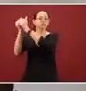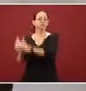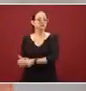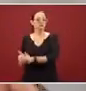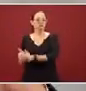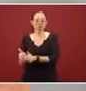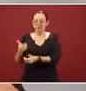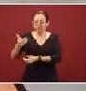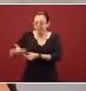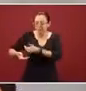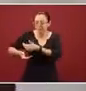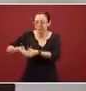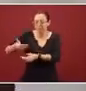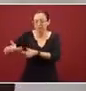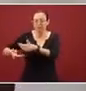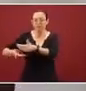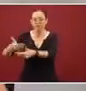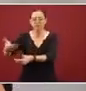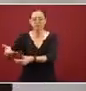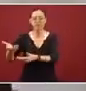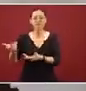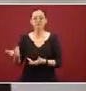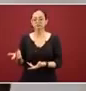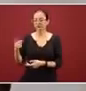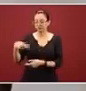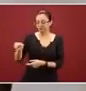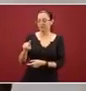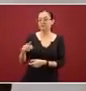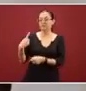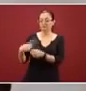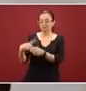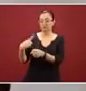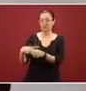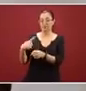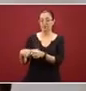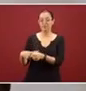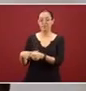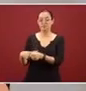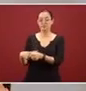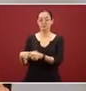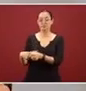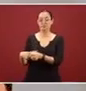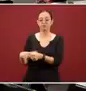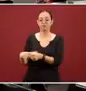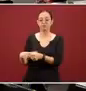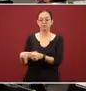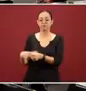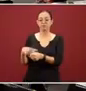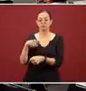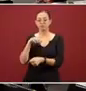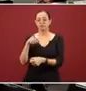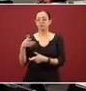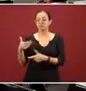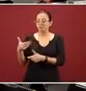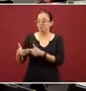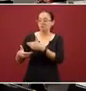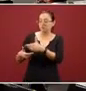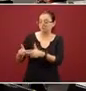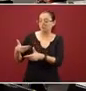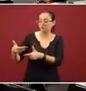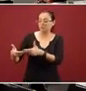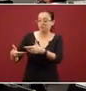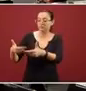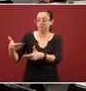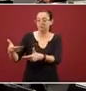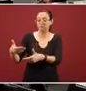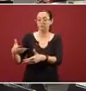evolución, porque el estatus de los casos positivos que vemos en la parte inferior izquierda tiene que ver con la evolución o cuál